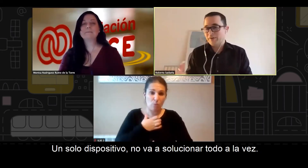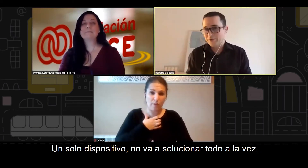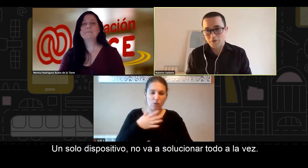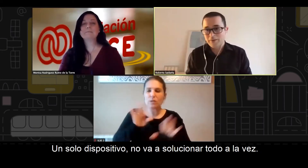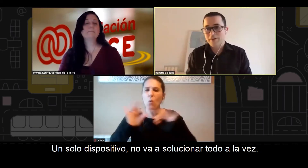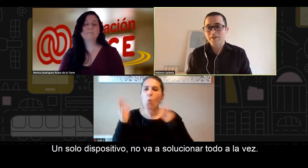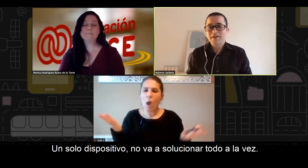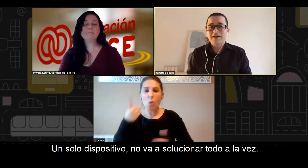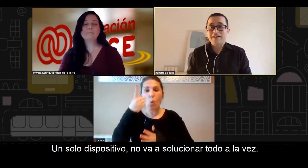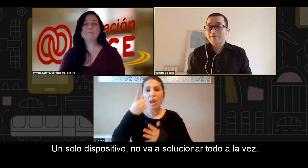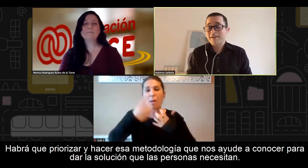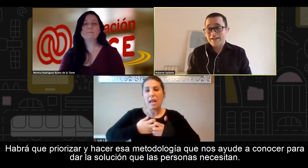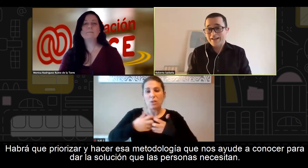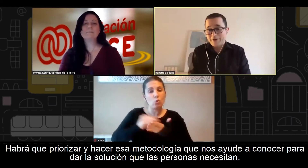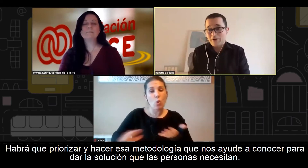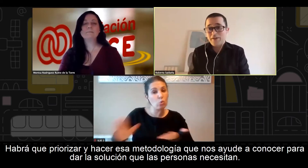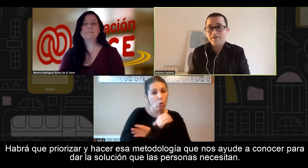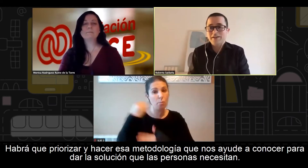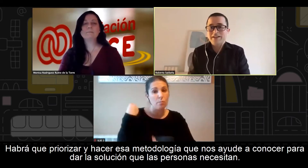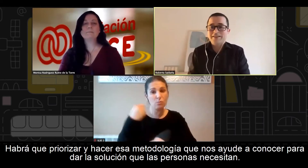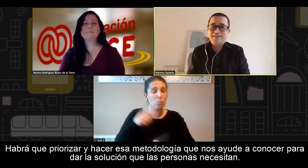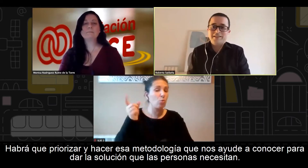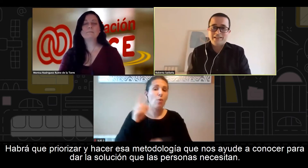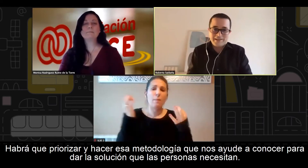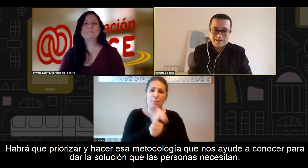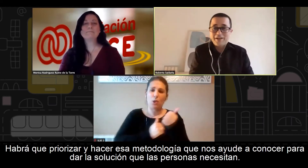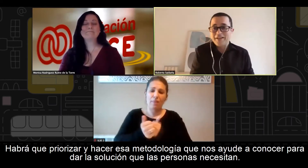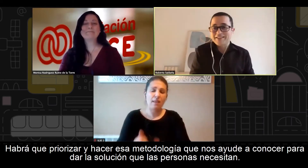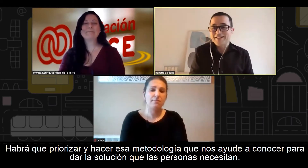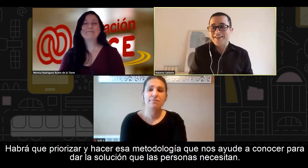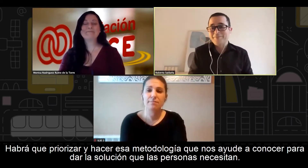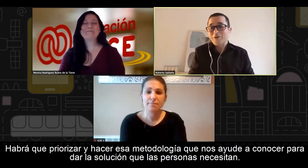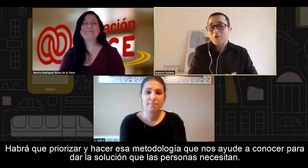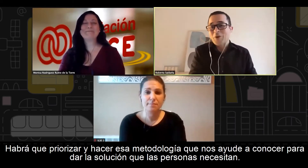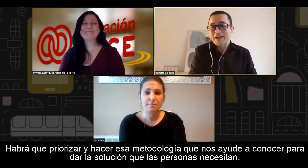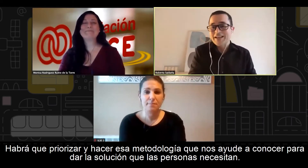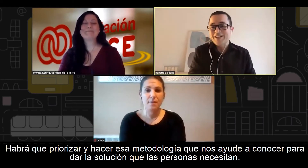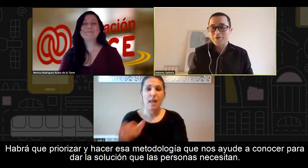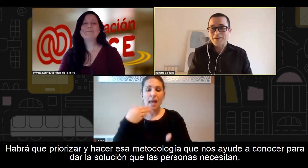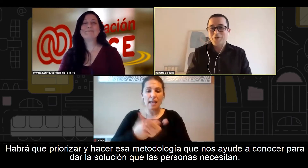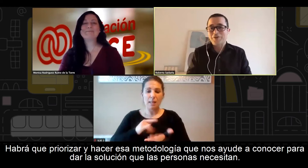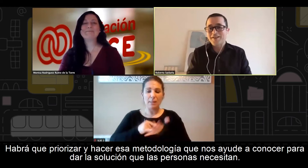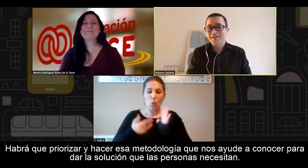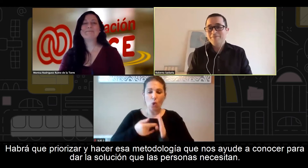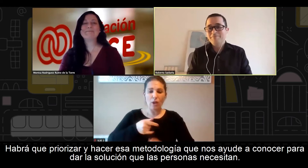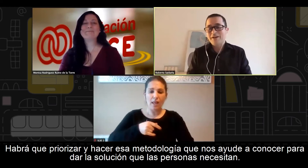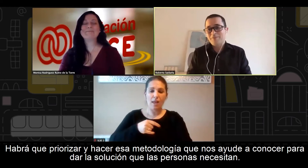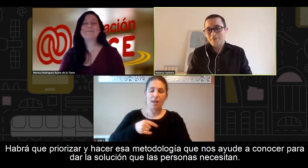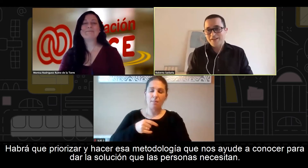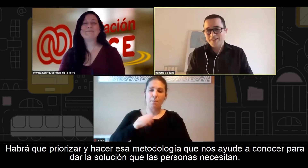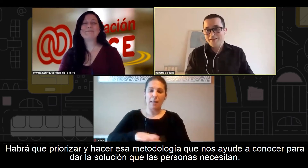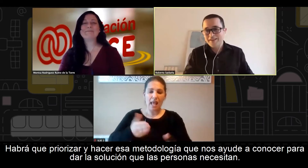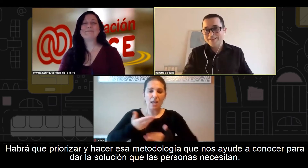solucionar todo a la vez, habrá que priorizar y habrá que hacer esa metodología que nos ayude a conocer para